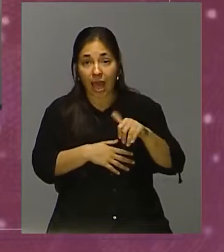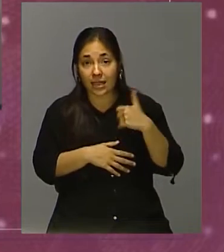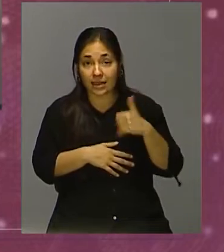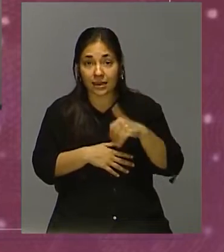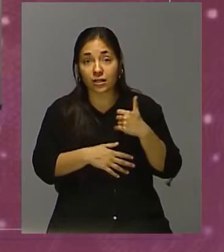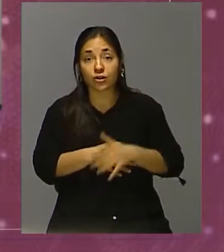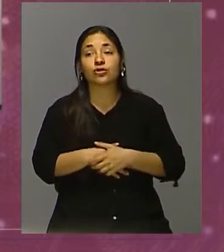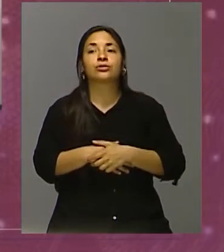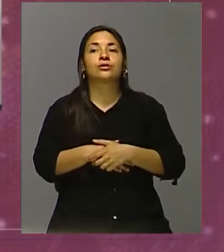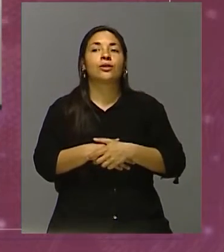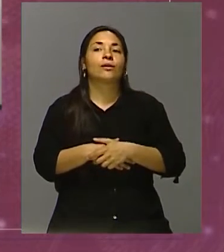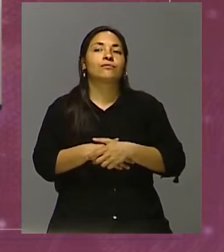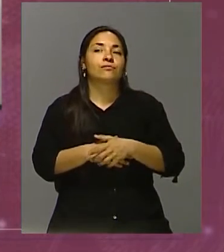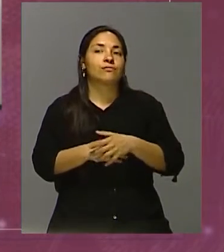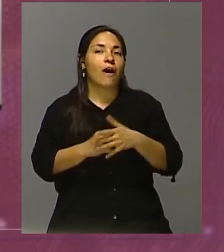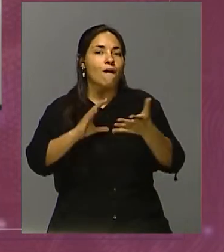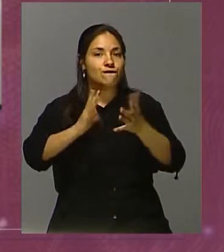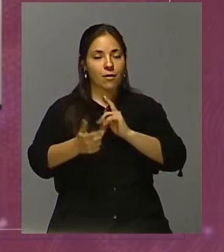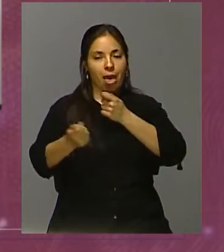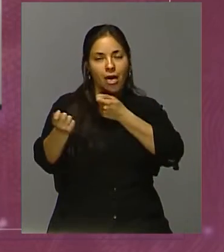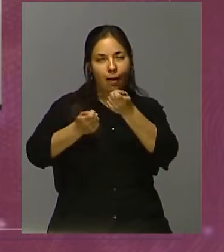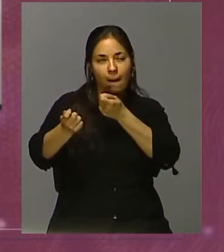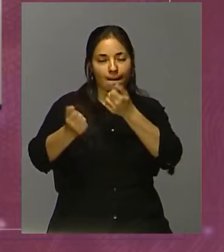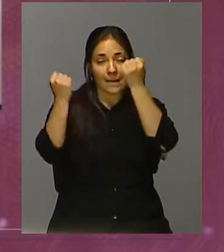en general no nos manejamos bien,